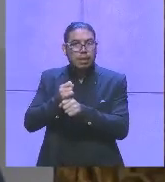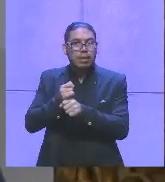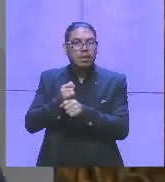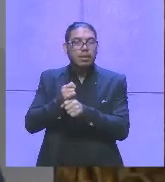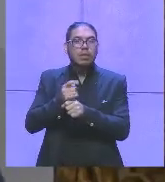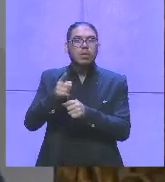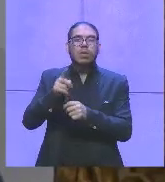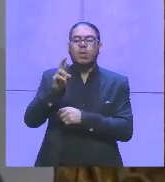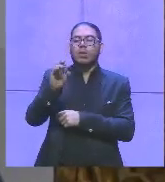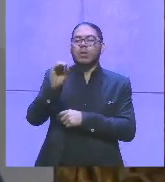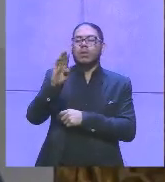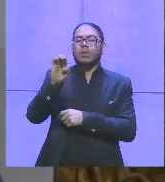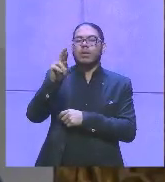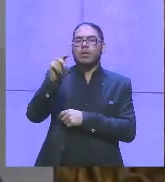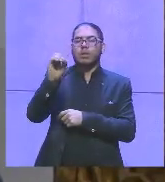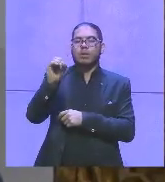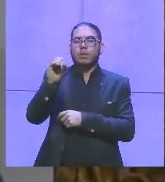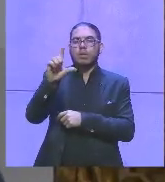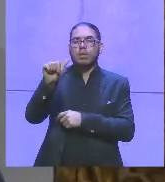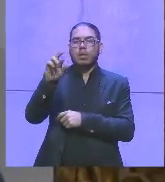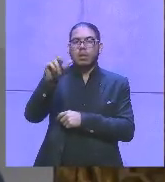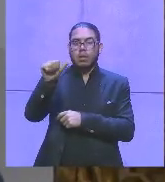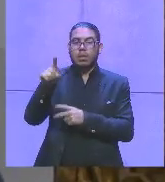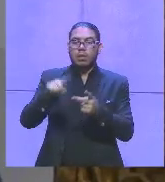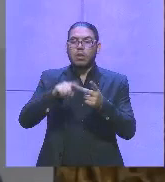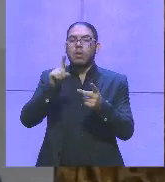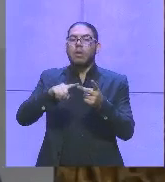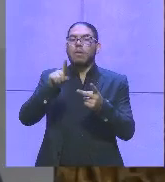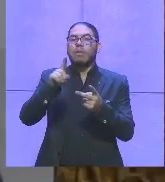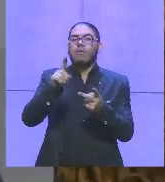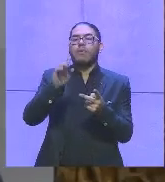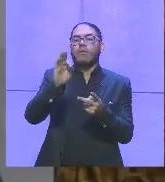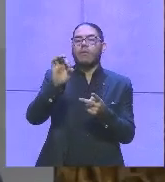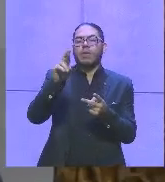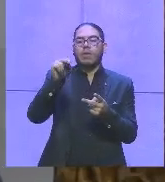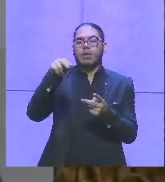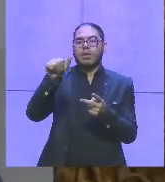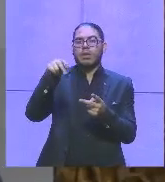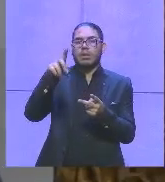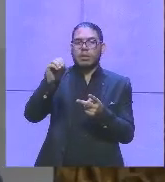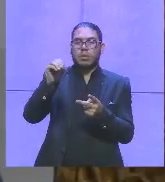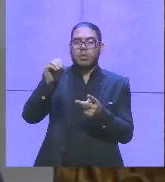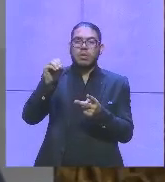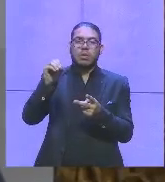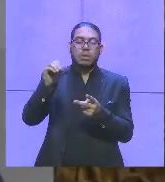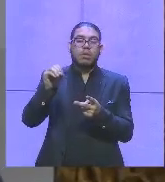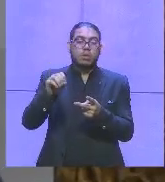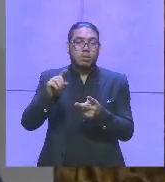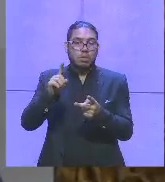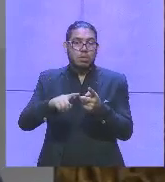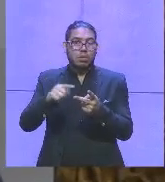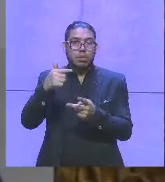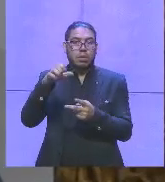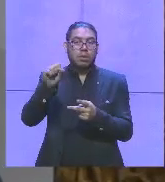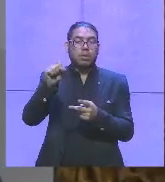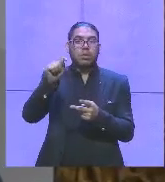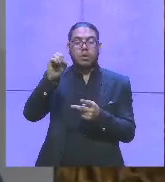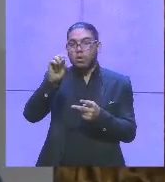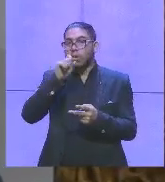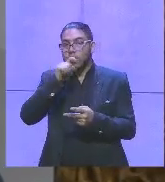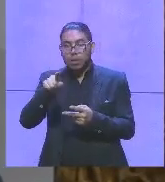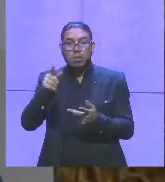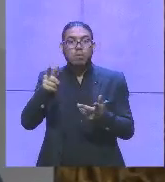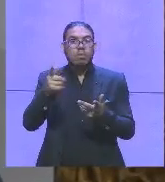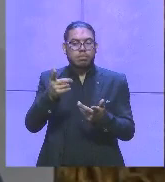doctor Roberto Lara Chagoyán y el del próximo doctor Fernando Gesto. Y también las